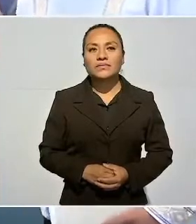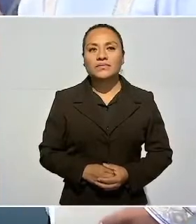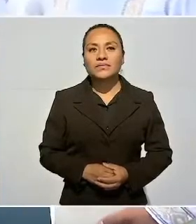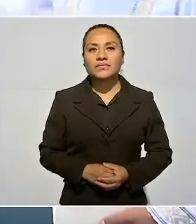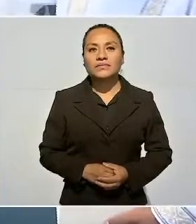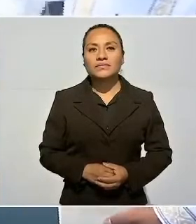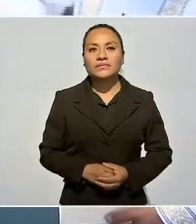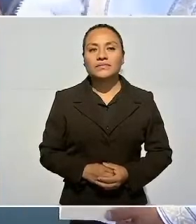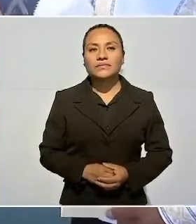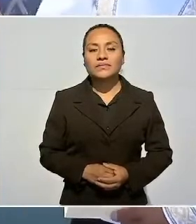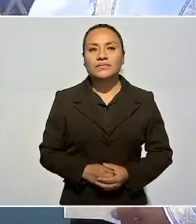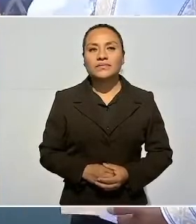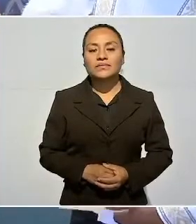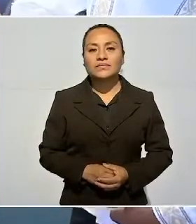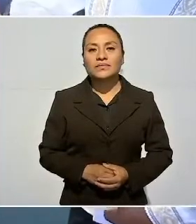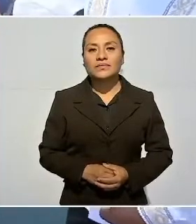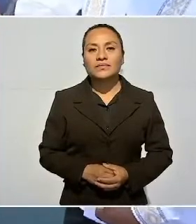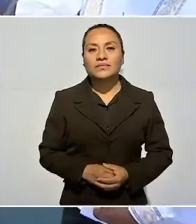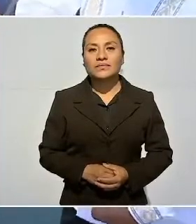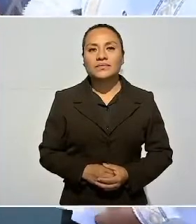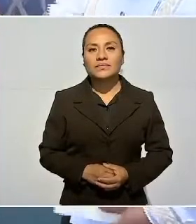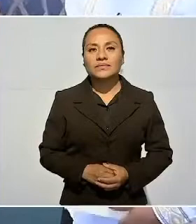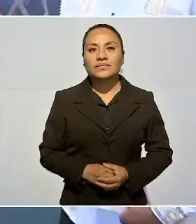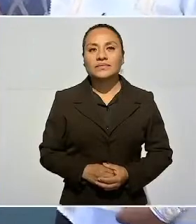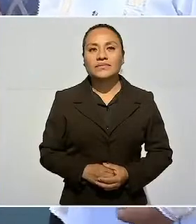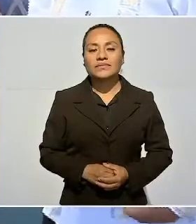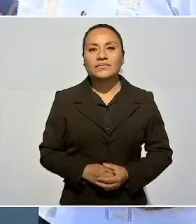Ok, muchas gracias.